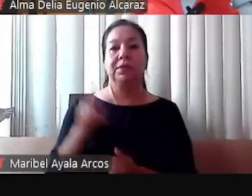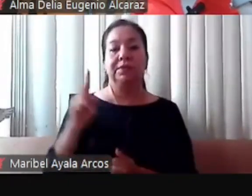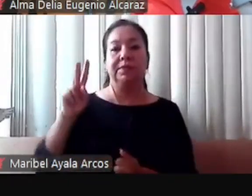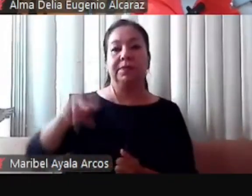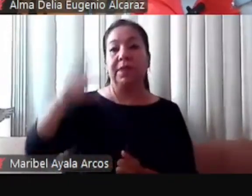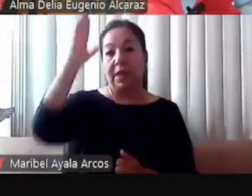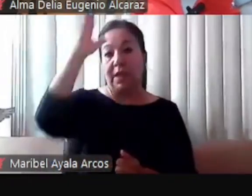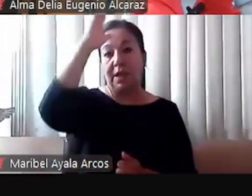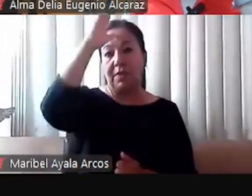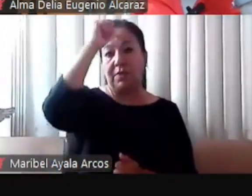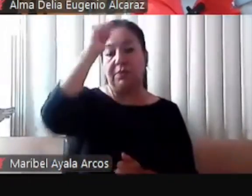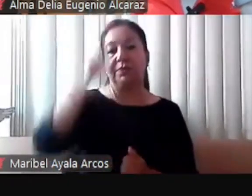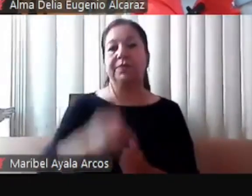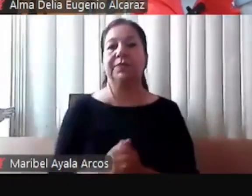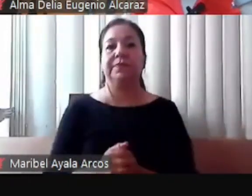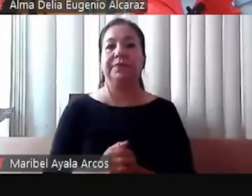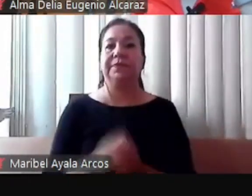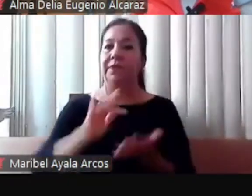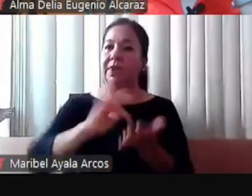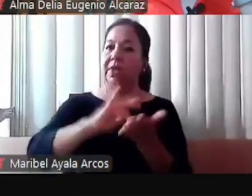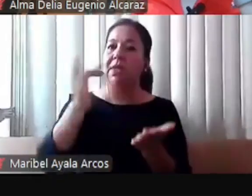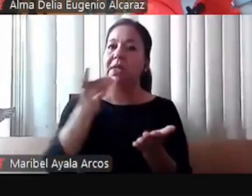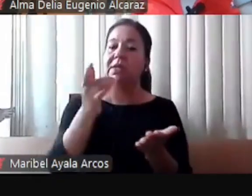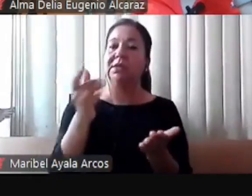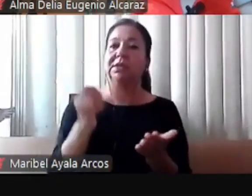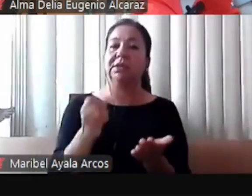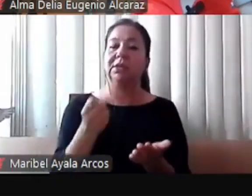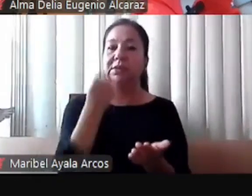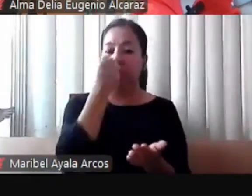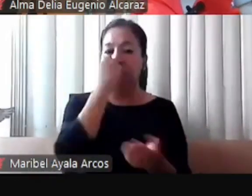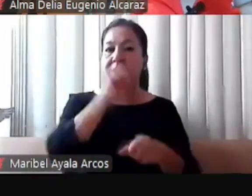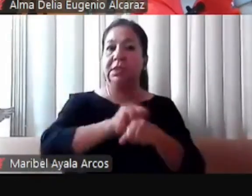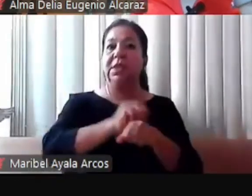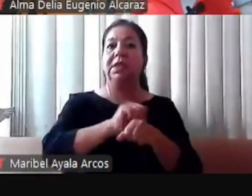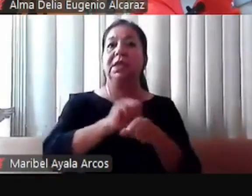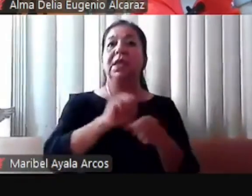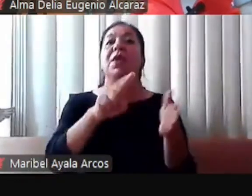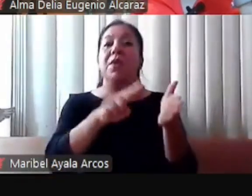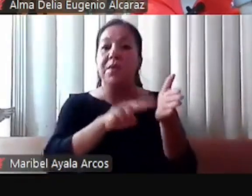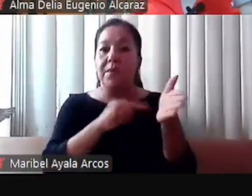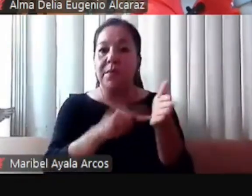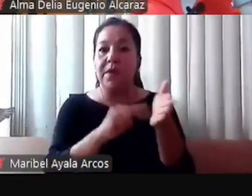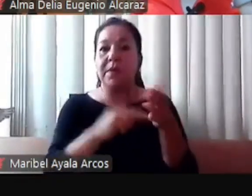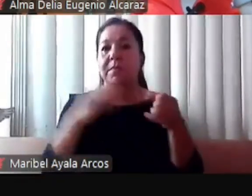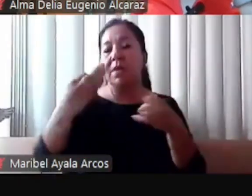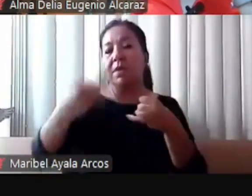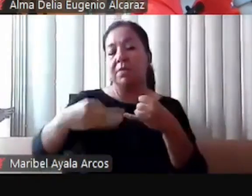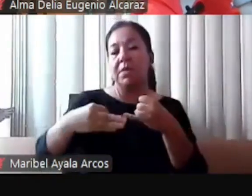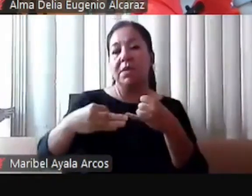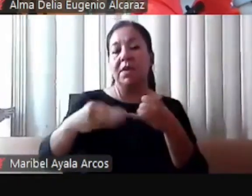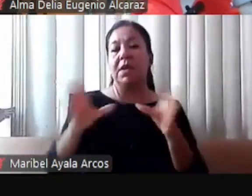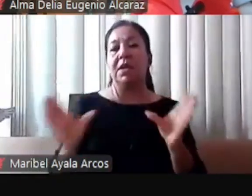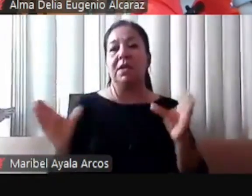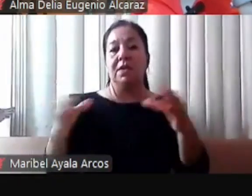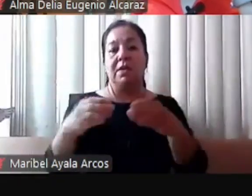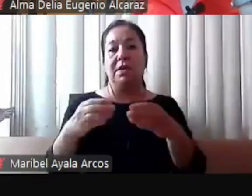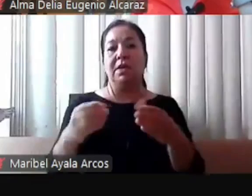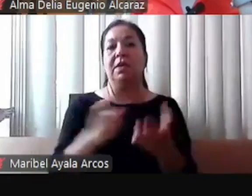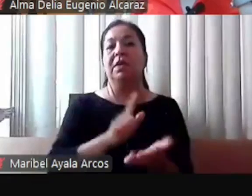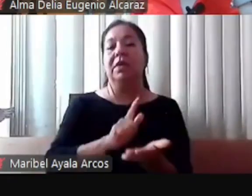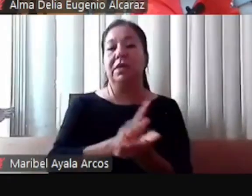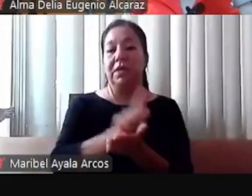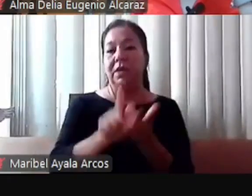Gracias, secretario. Le solicito recabar las firmas a la conclusión de esta sesión y en consecuencia notificarlo como en derecho